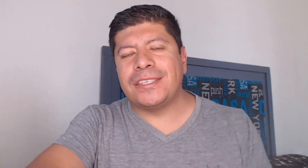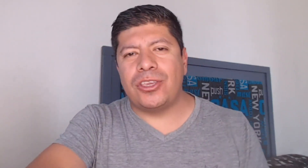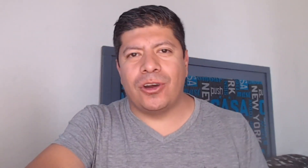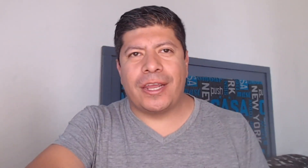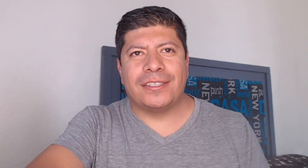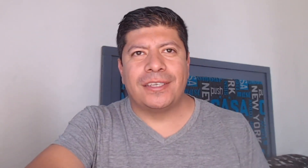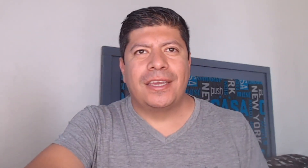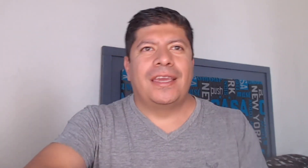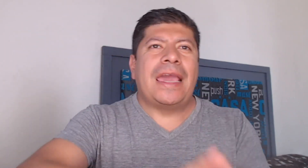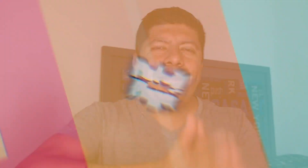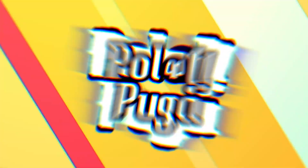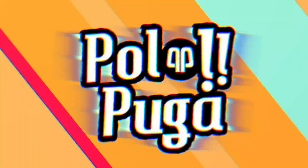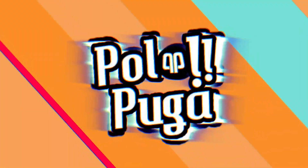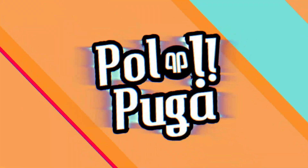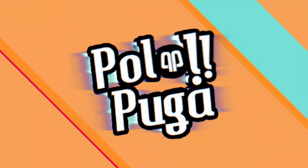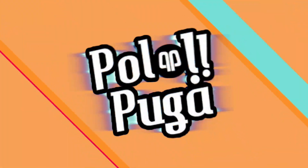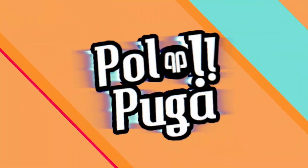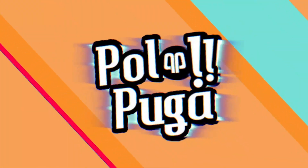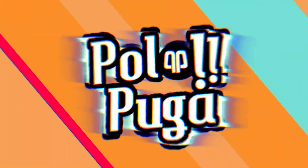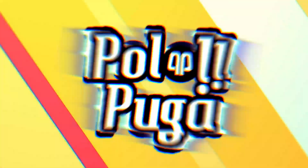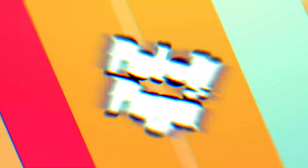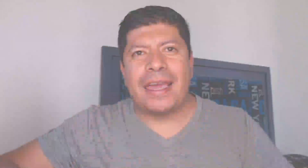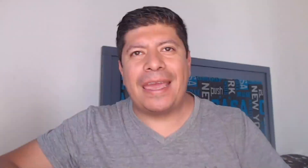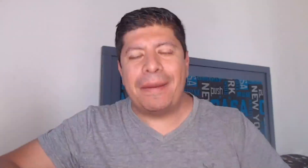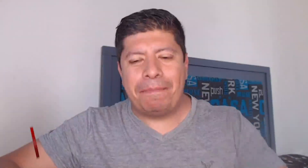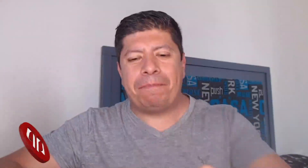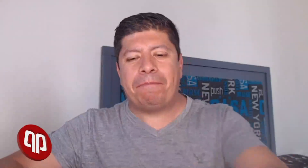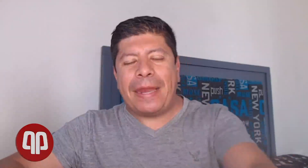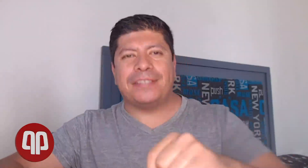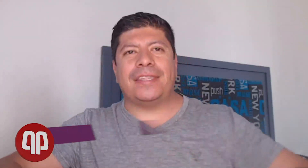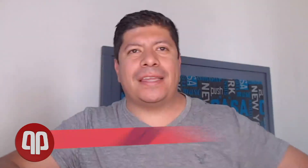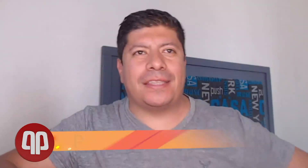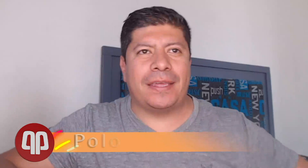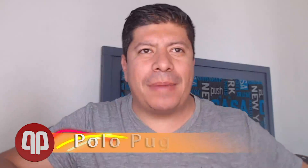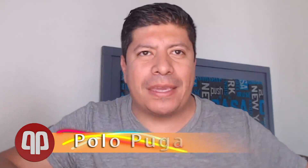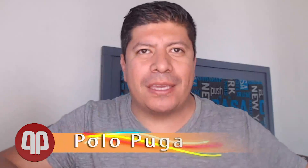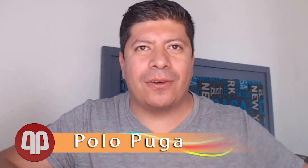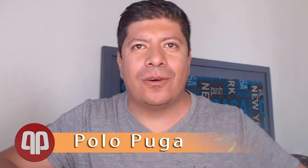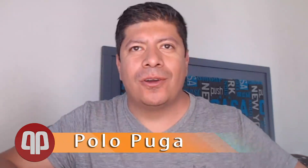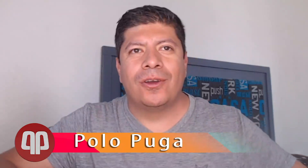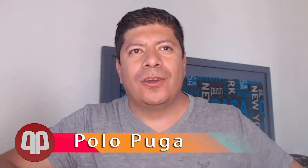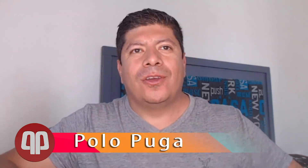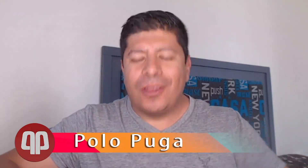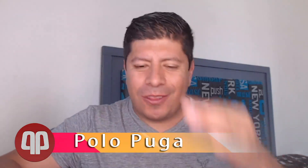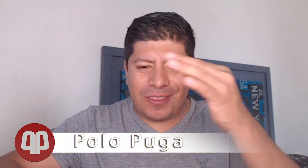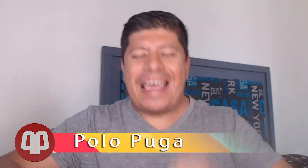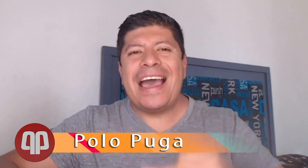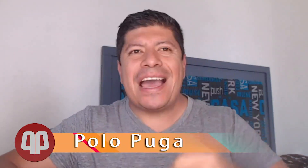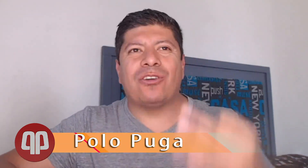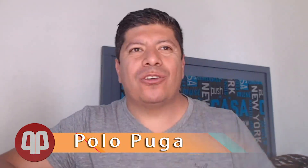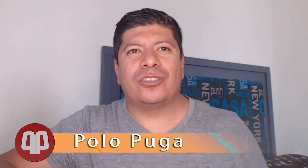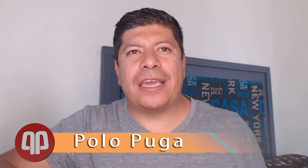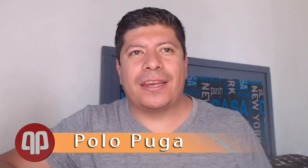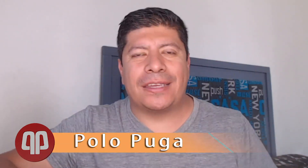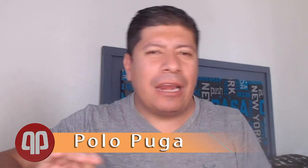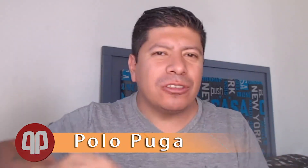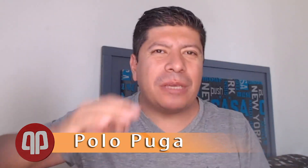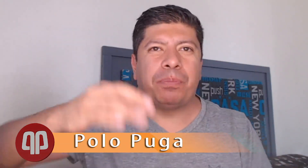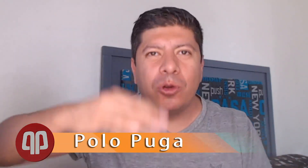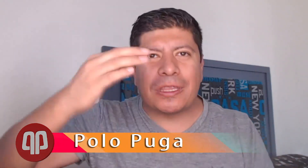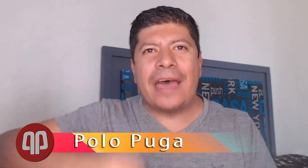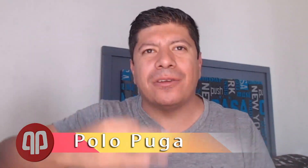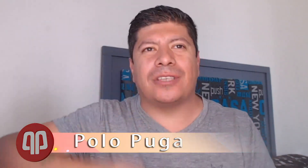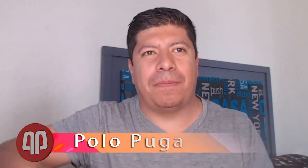Señoras y señores, en plena conferencia mañanera, el presidente de México da a conocer que